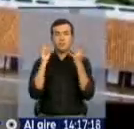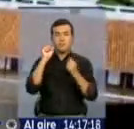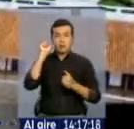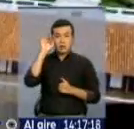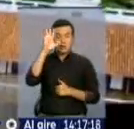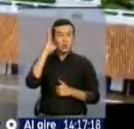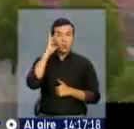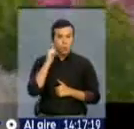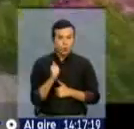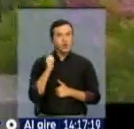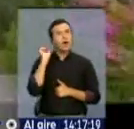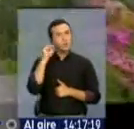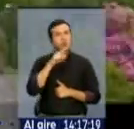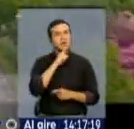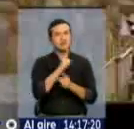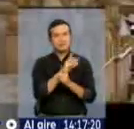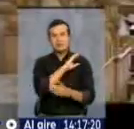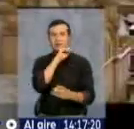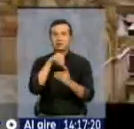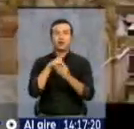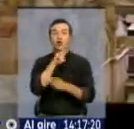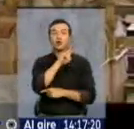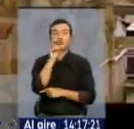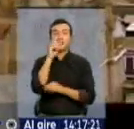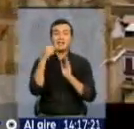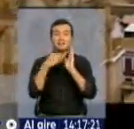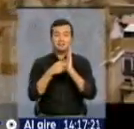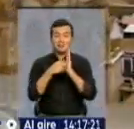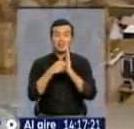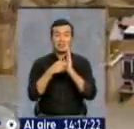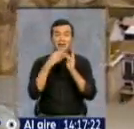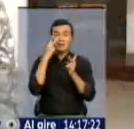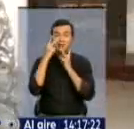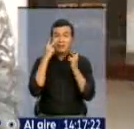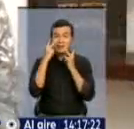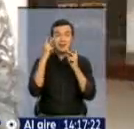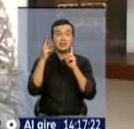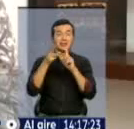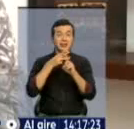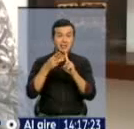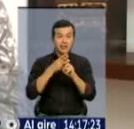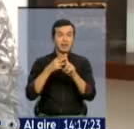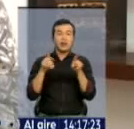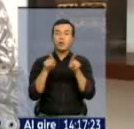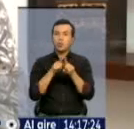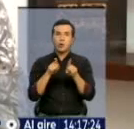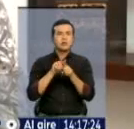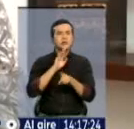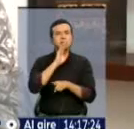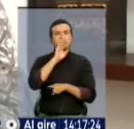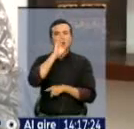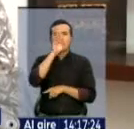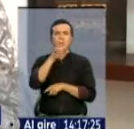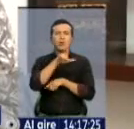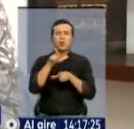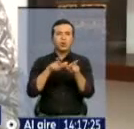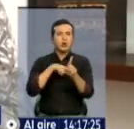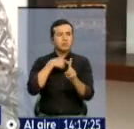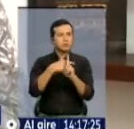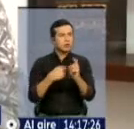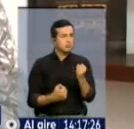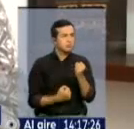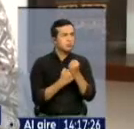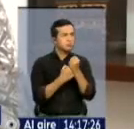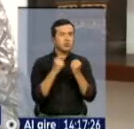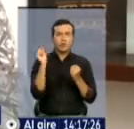En Cuenca También Puedes tiene más de 200.000 visitas en la web. Debemos pensar en destinos sin límites, en destinos que se complementen y que